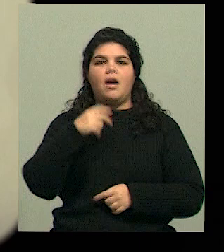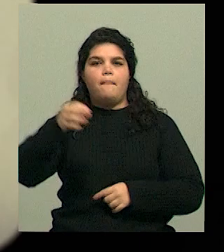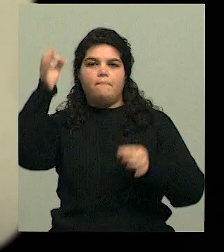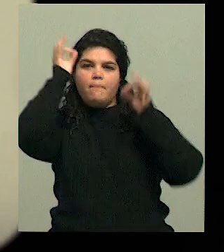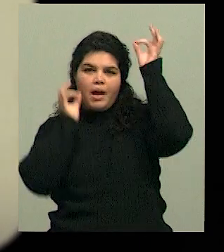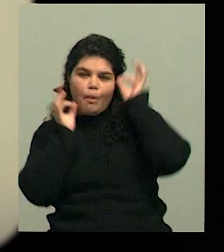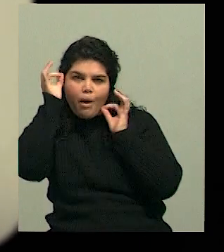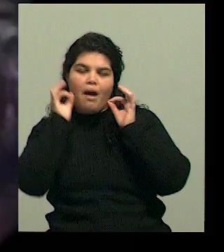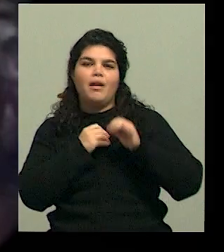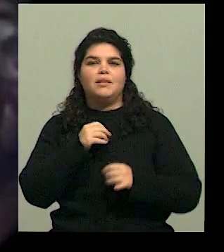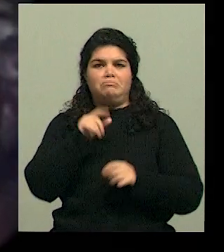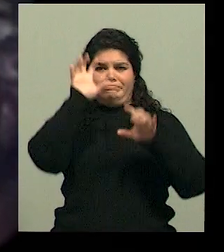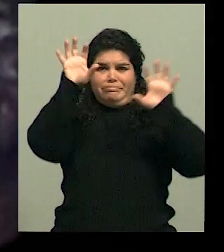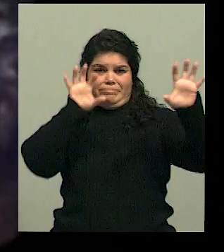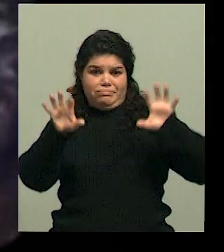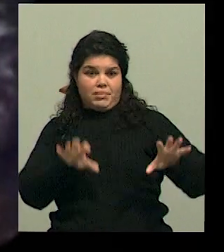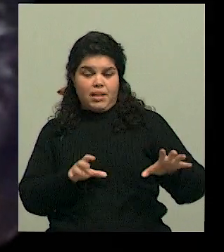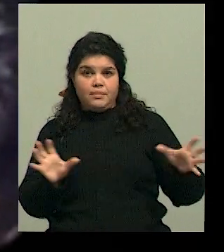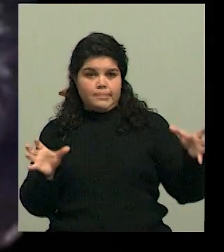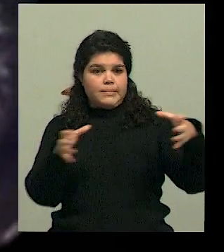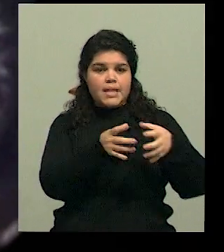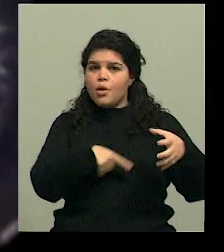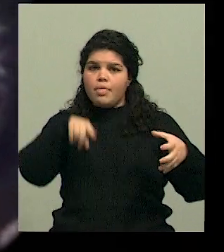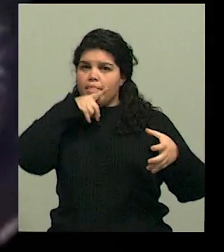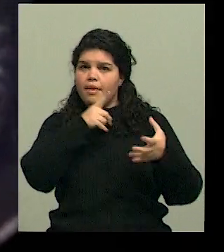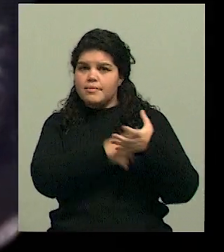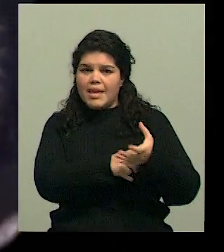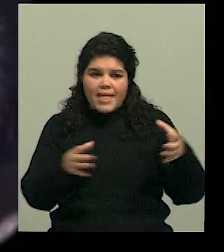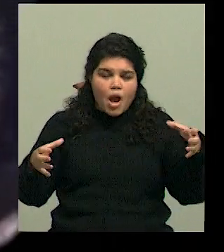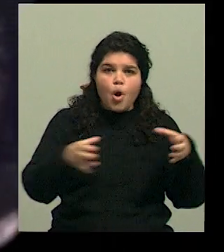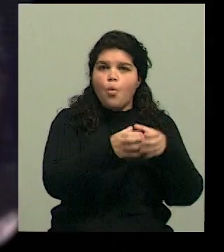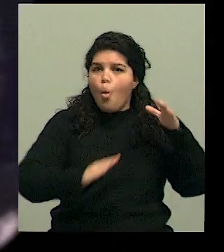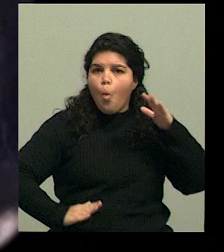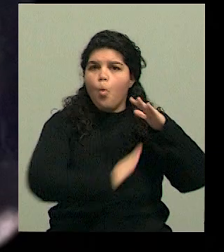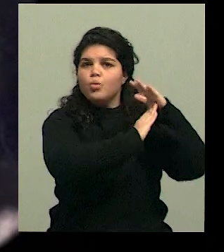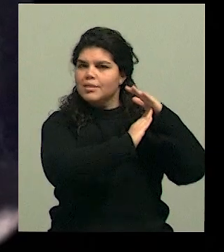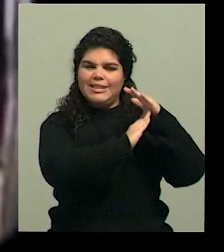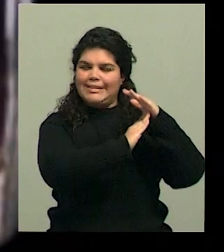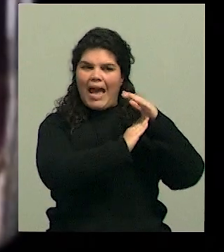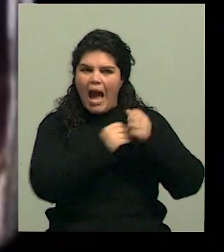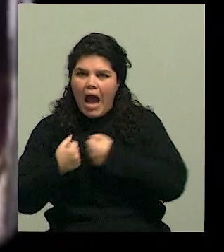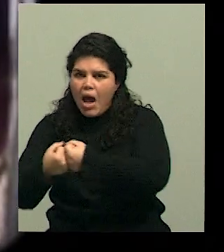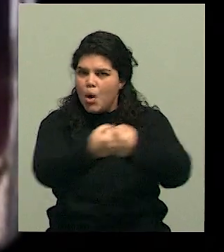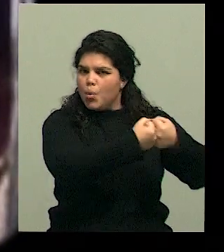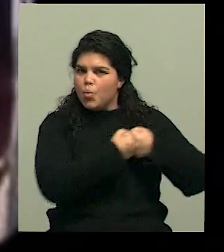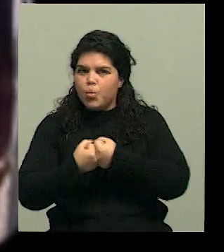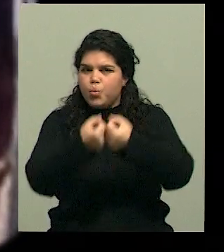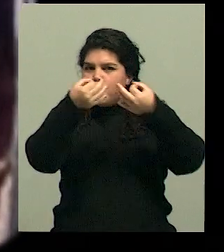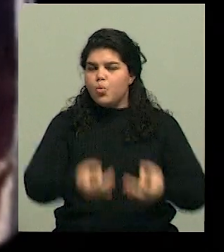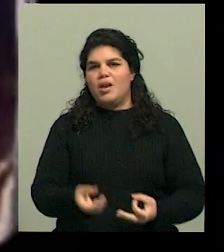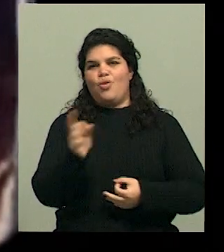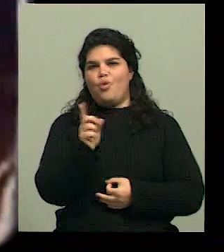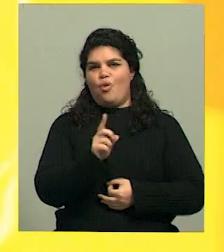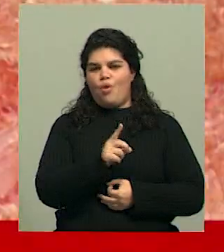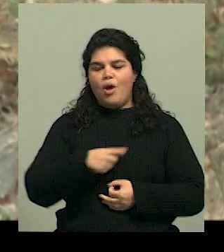del virreinato estaban de acuerdo con la formación de una junta que estaba encaminada a luego declarar